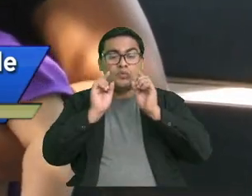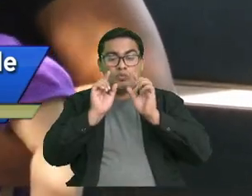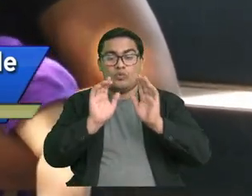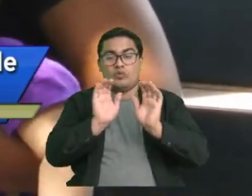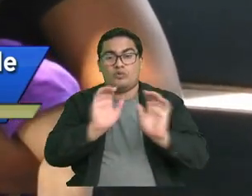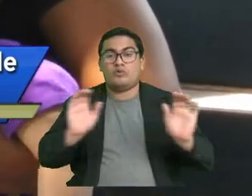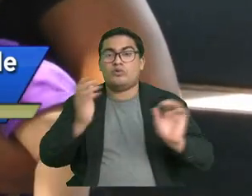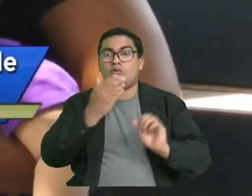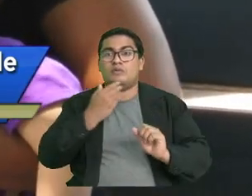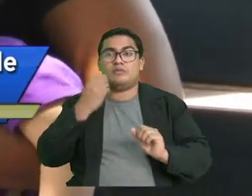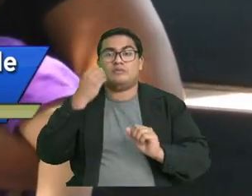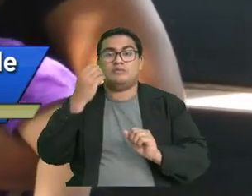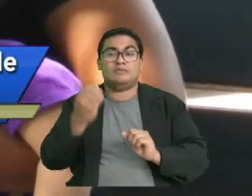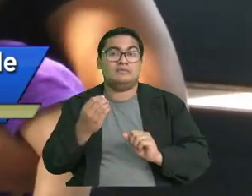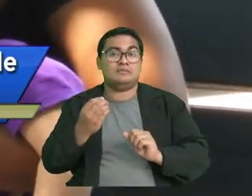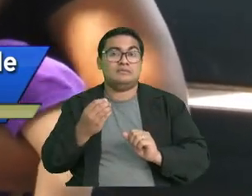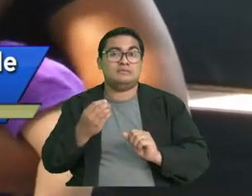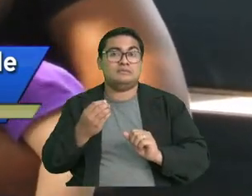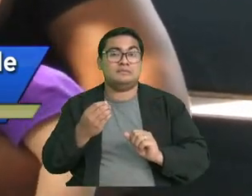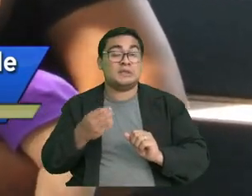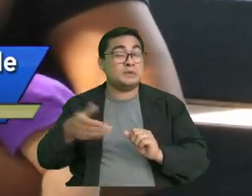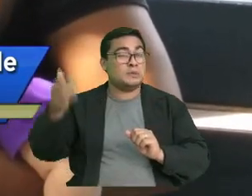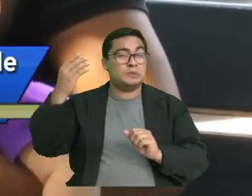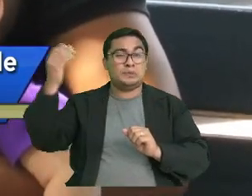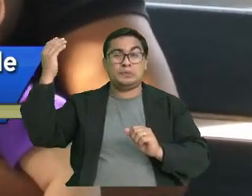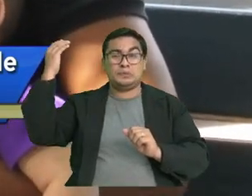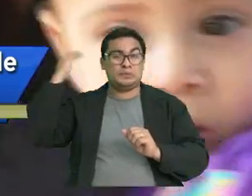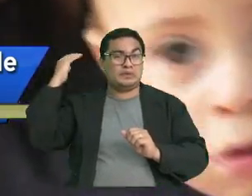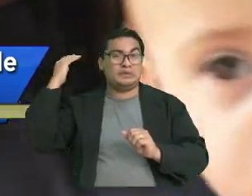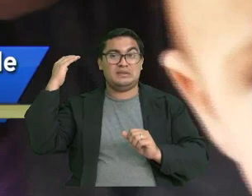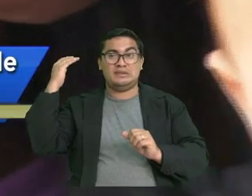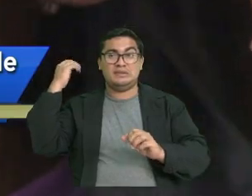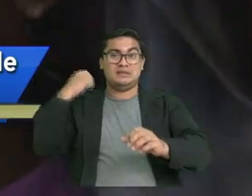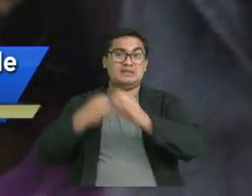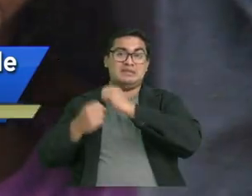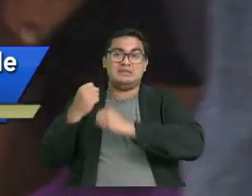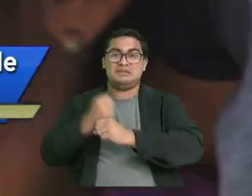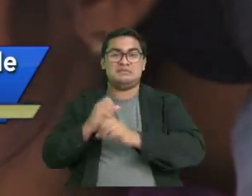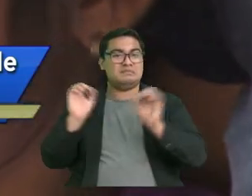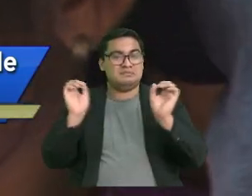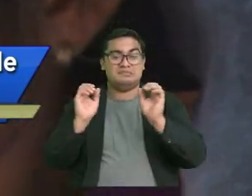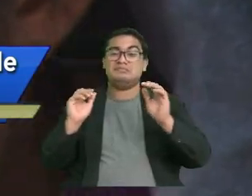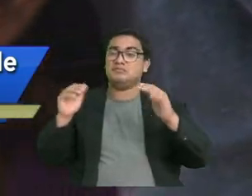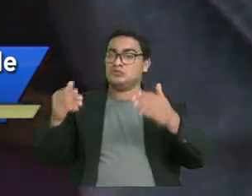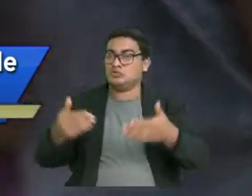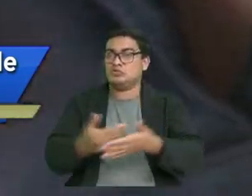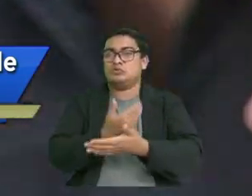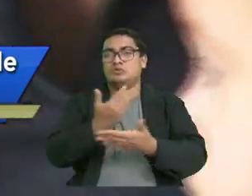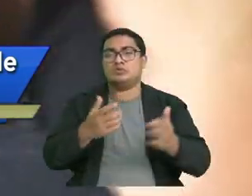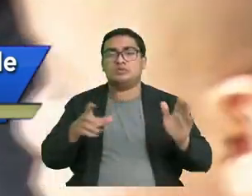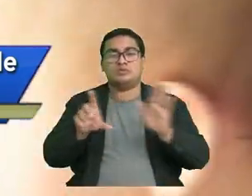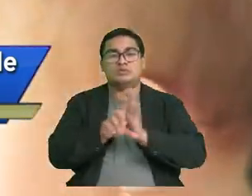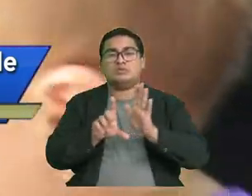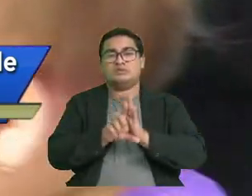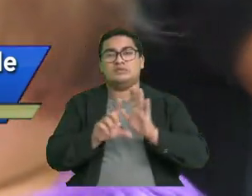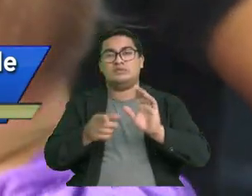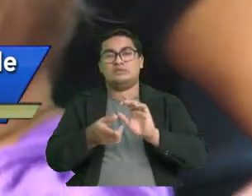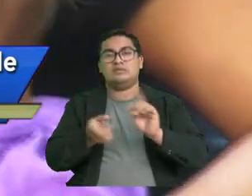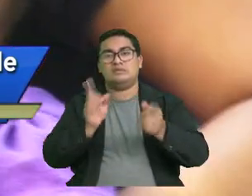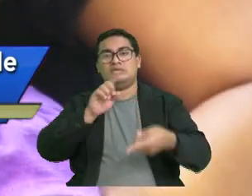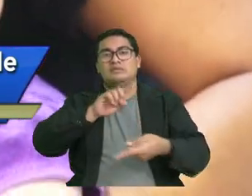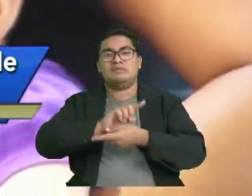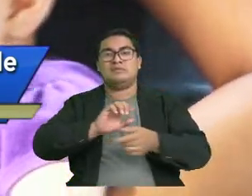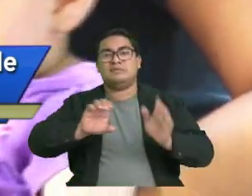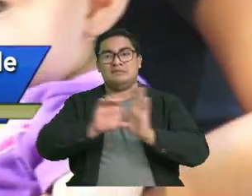niñas y los adolescentes, cosa que no se miró en los años anteriores. Luego viene la reforma a la